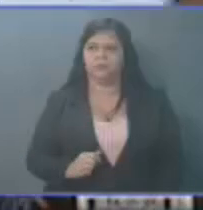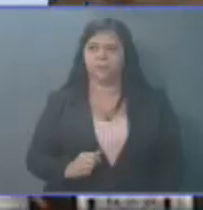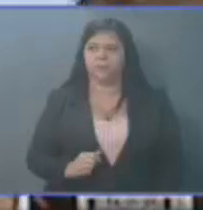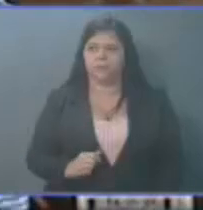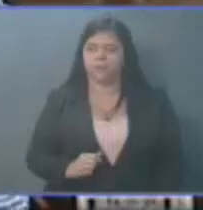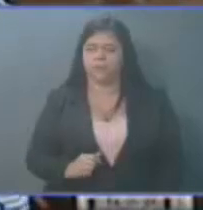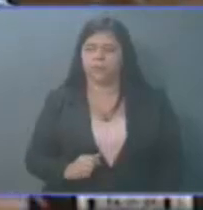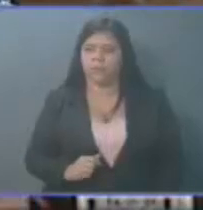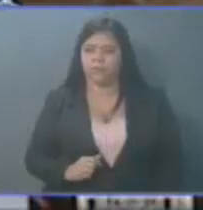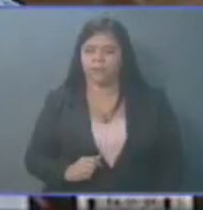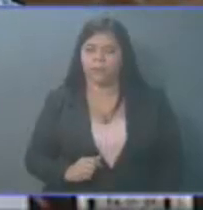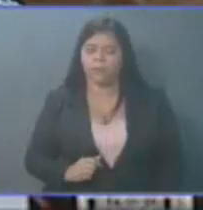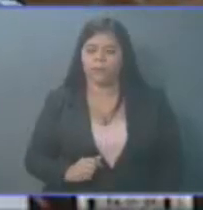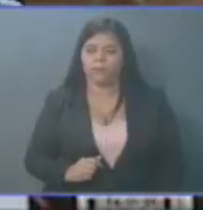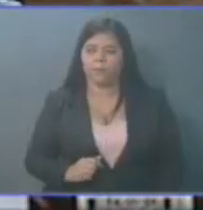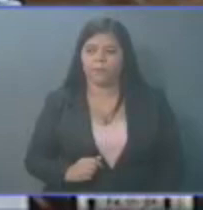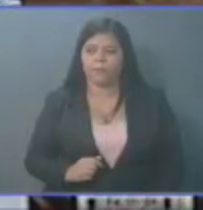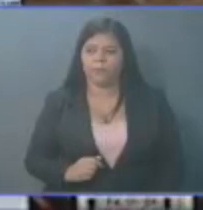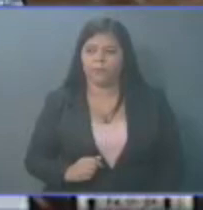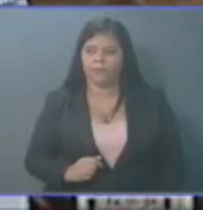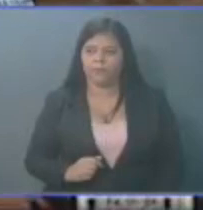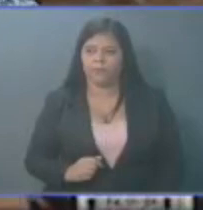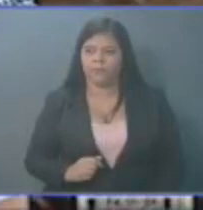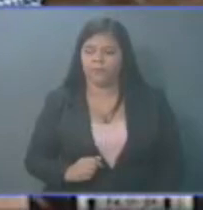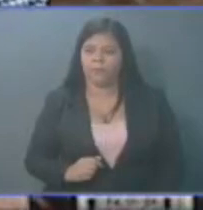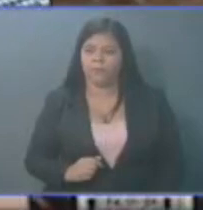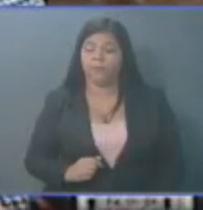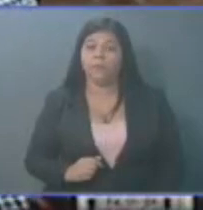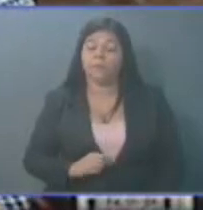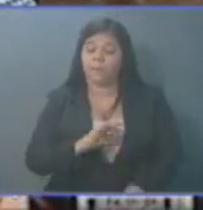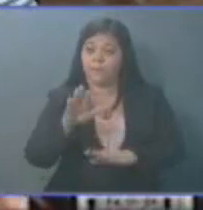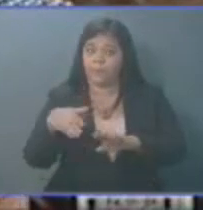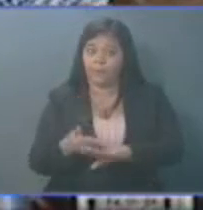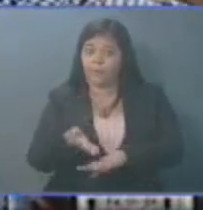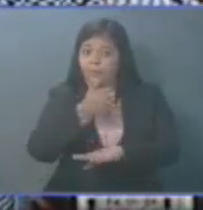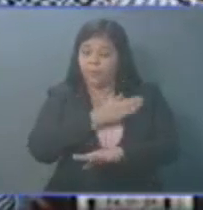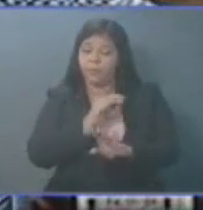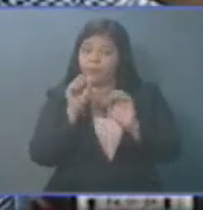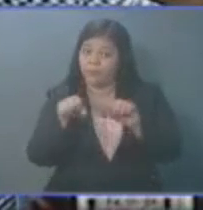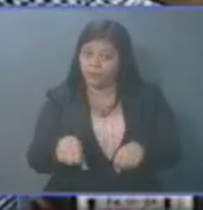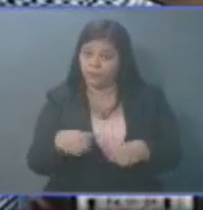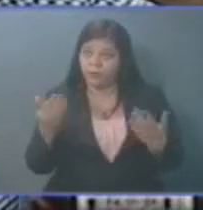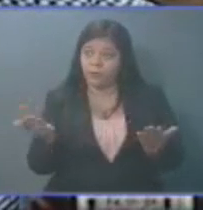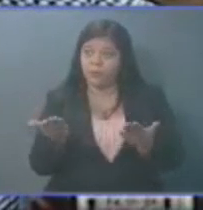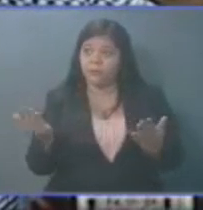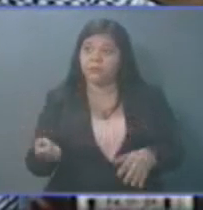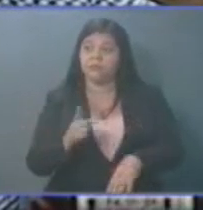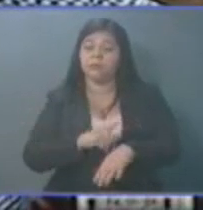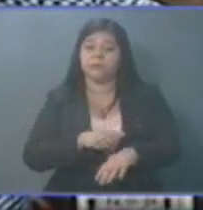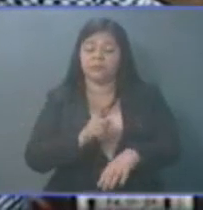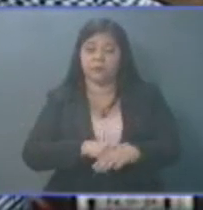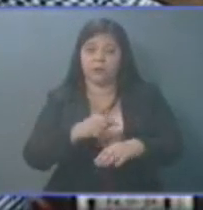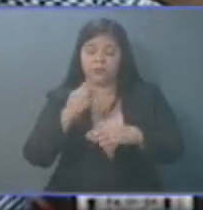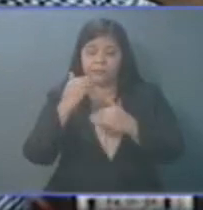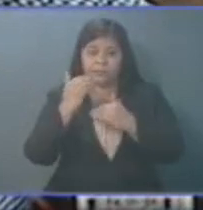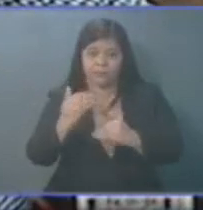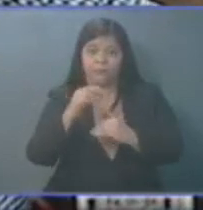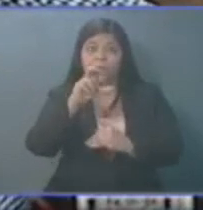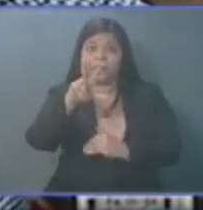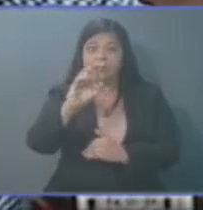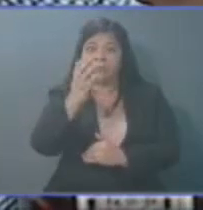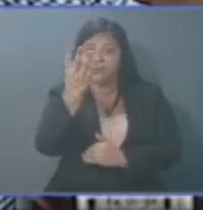su personería jurídica. Lo anterior deberá realizarse en el plazo máximo de 30